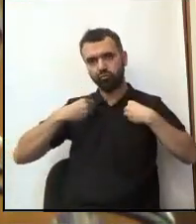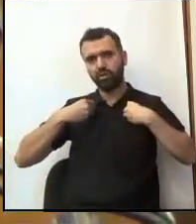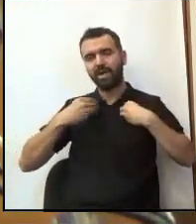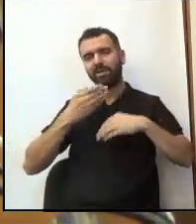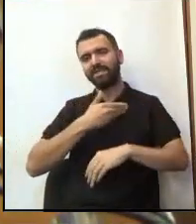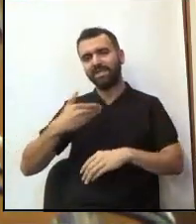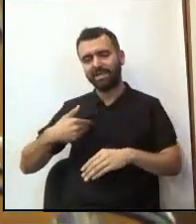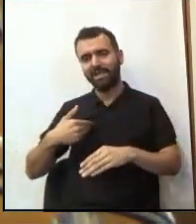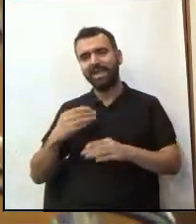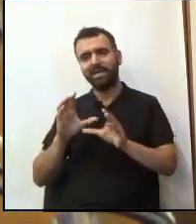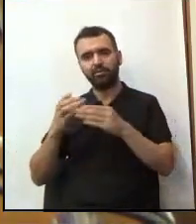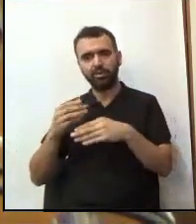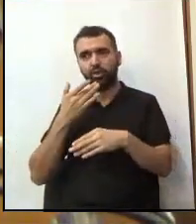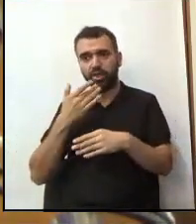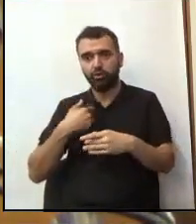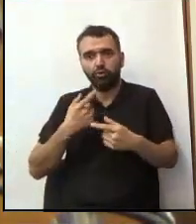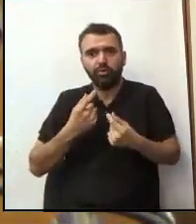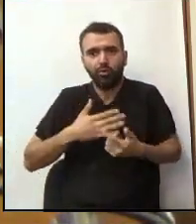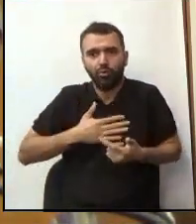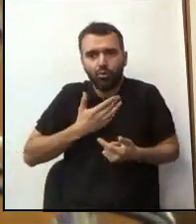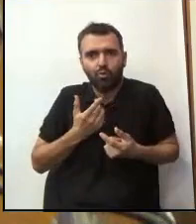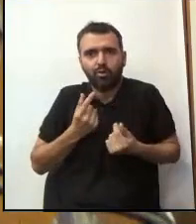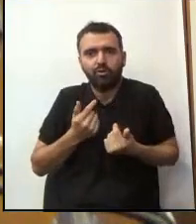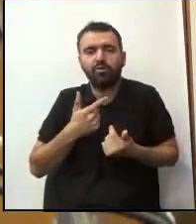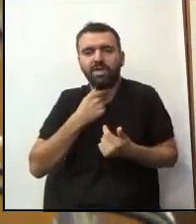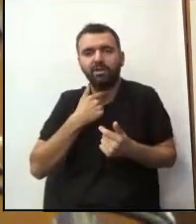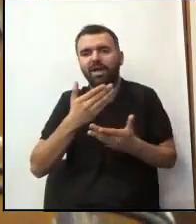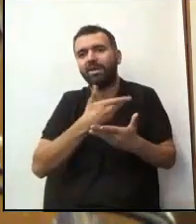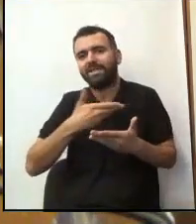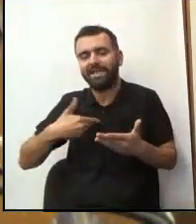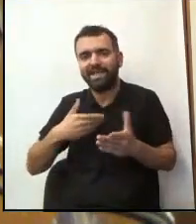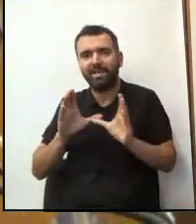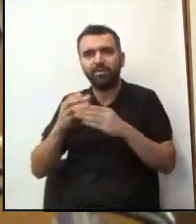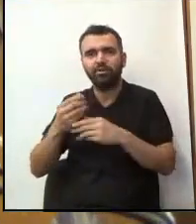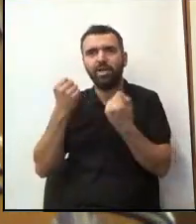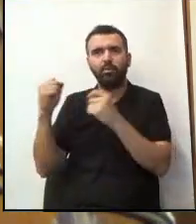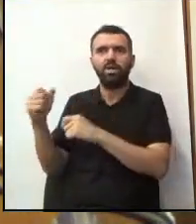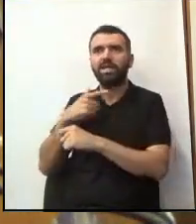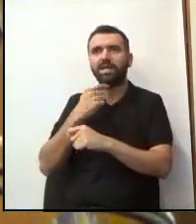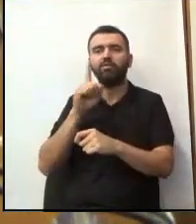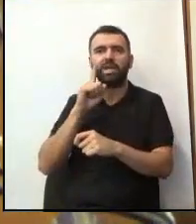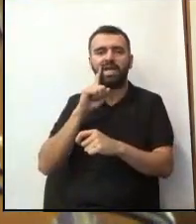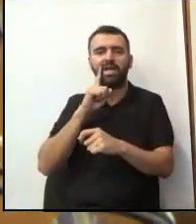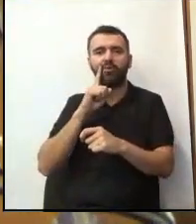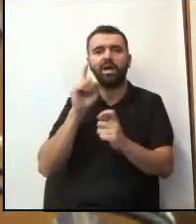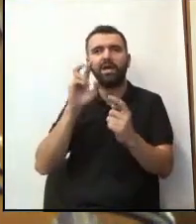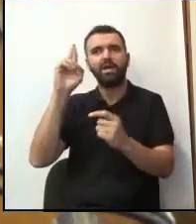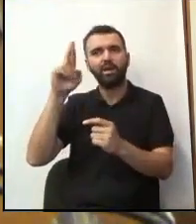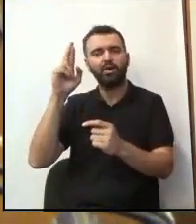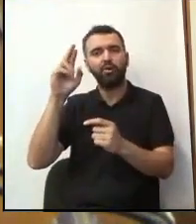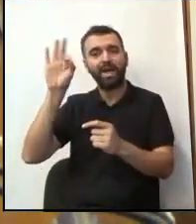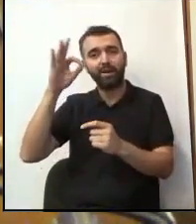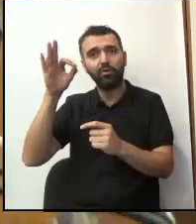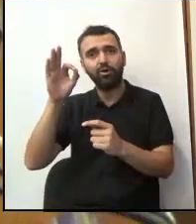estoy ávida y ansiosa de ser la presidenta de la Comisión de Deporte y quiero tener una reunión con la directora de la Corporación de Deporte. ¿Dije presidenta de